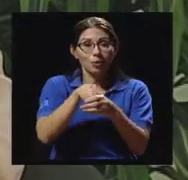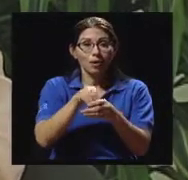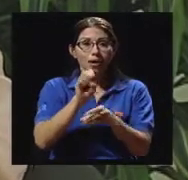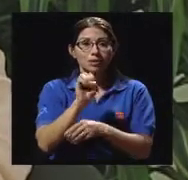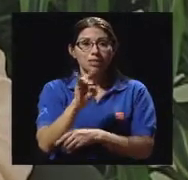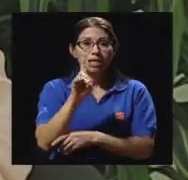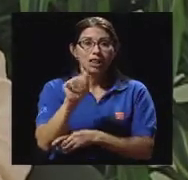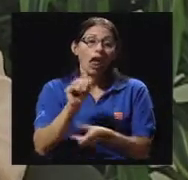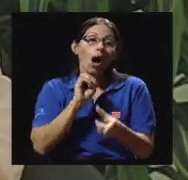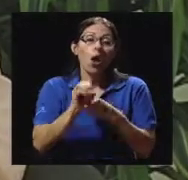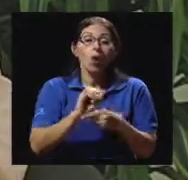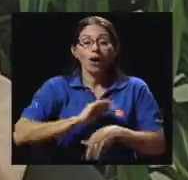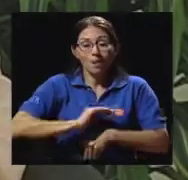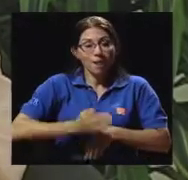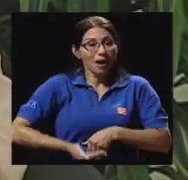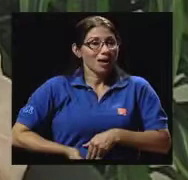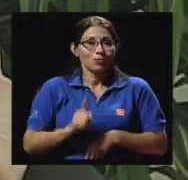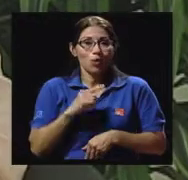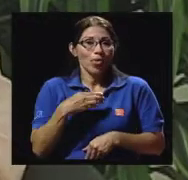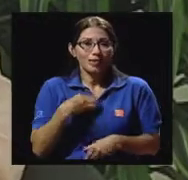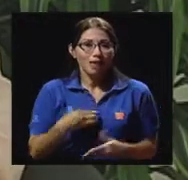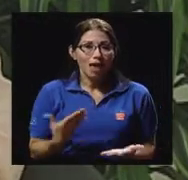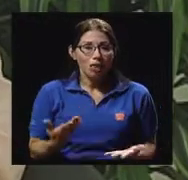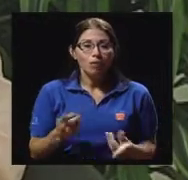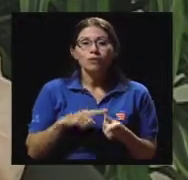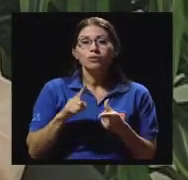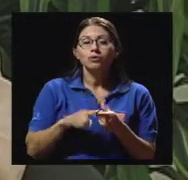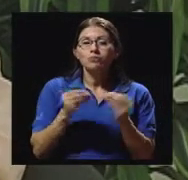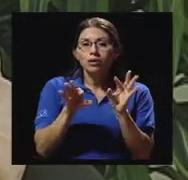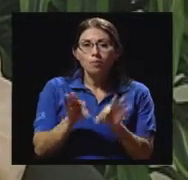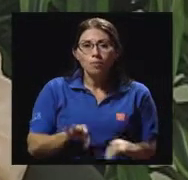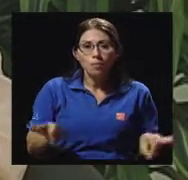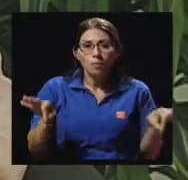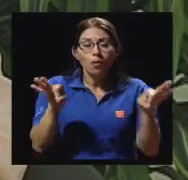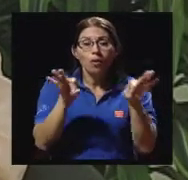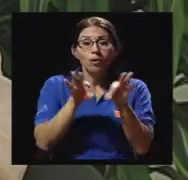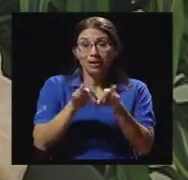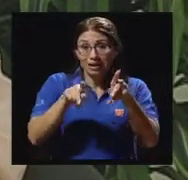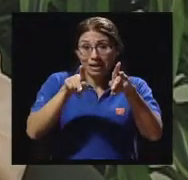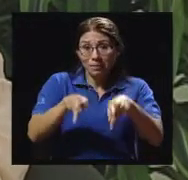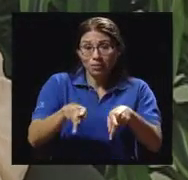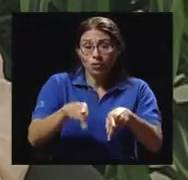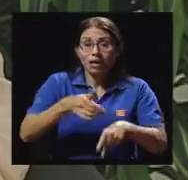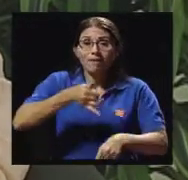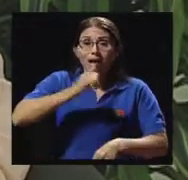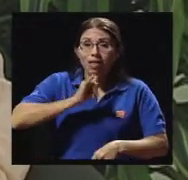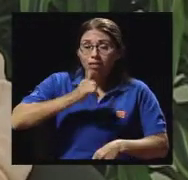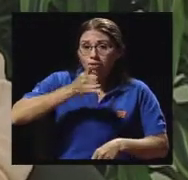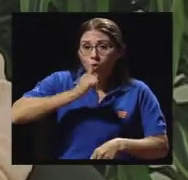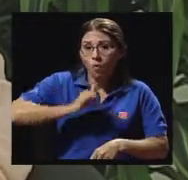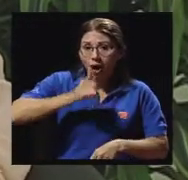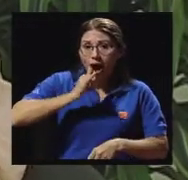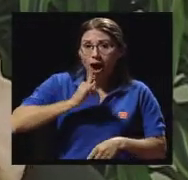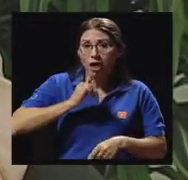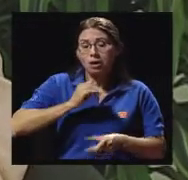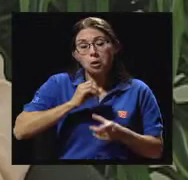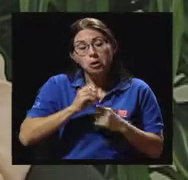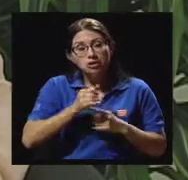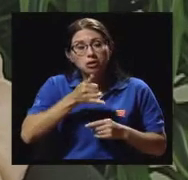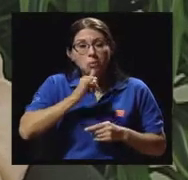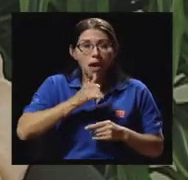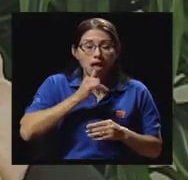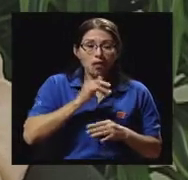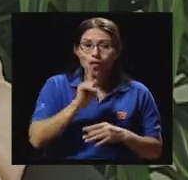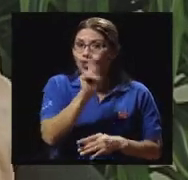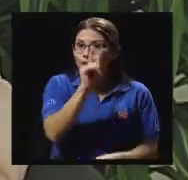problemas de otras enfermedades, embarazo no deseado. Entonces es muy importante que esta persona que va a tomar, que está